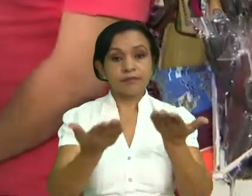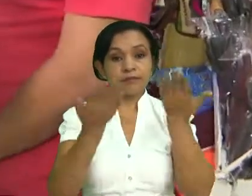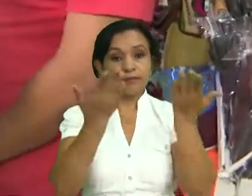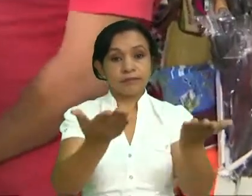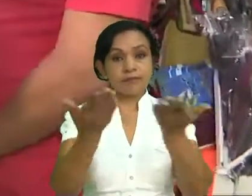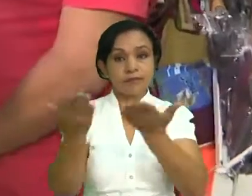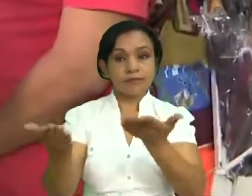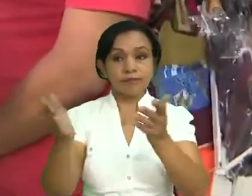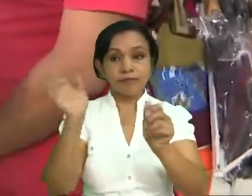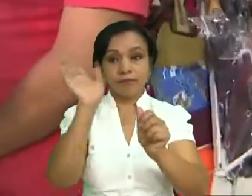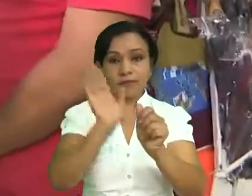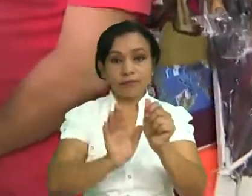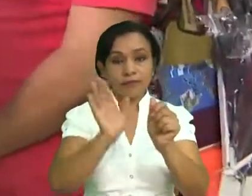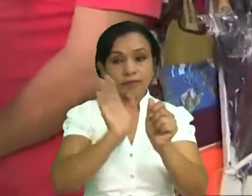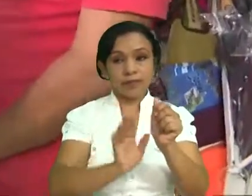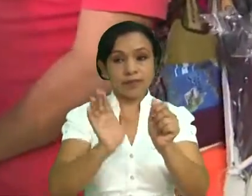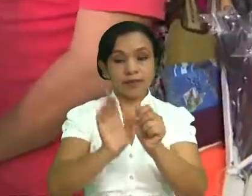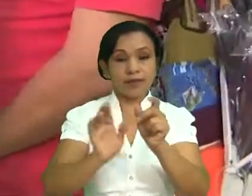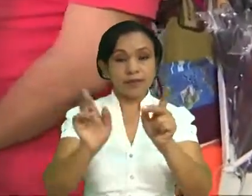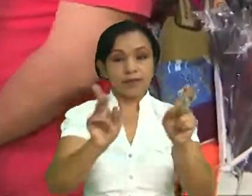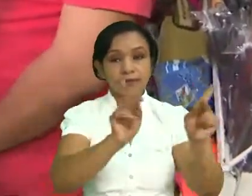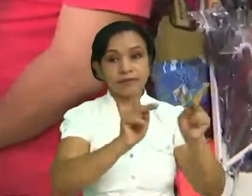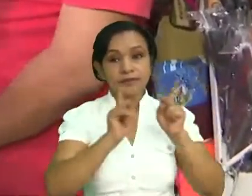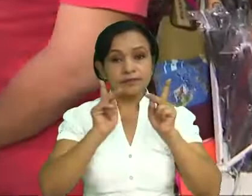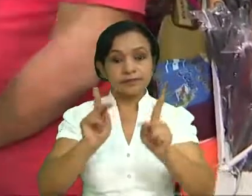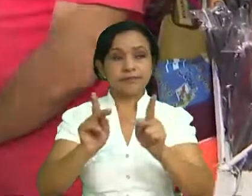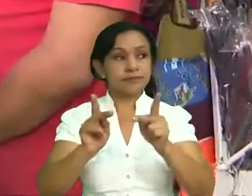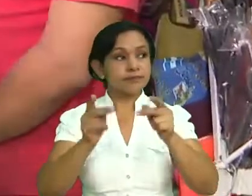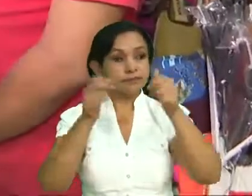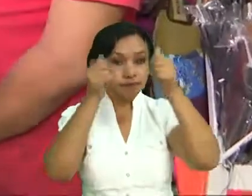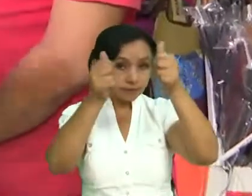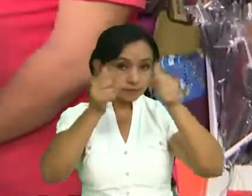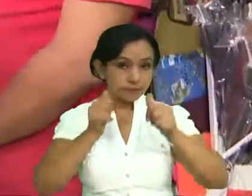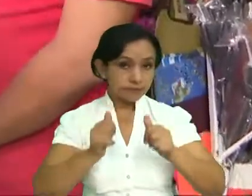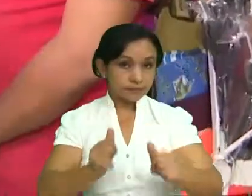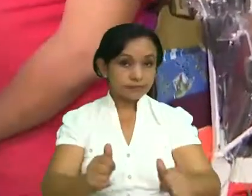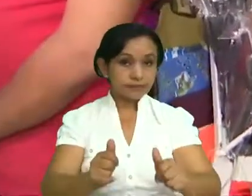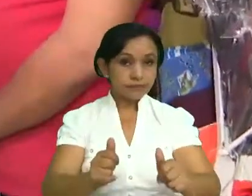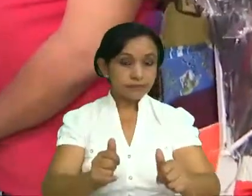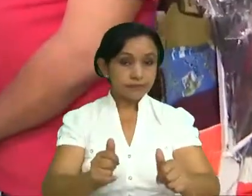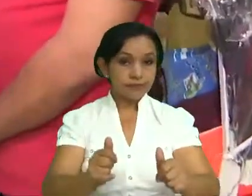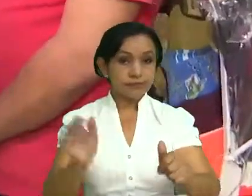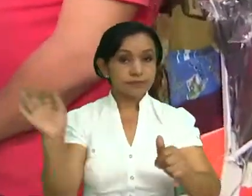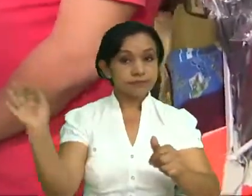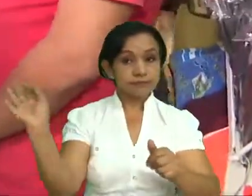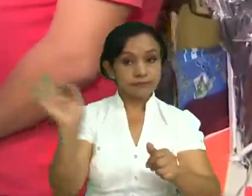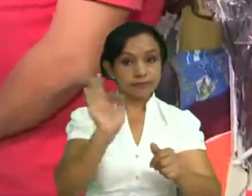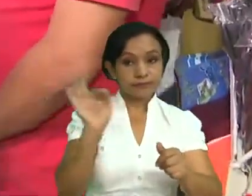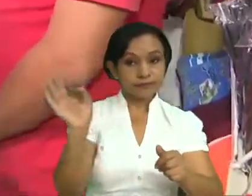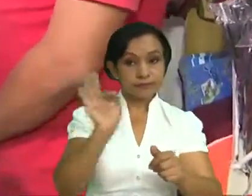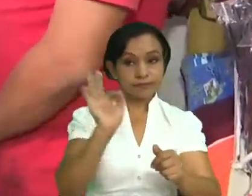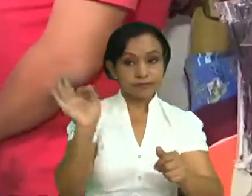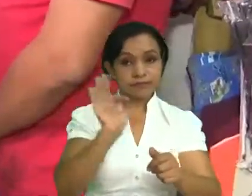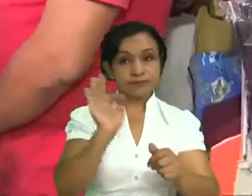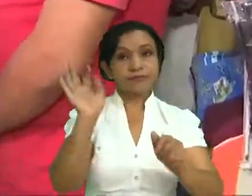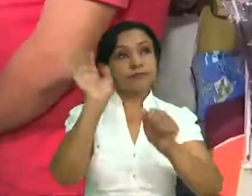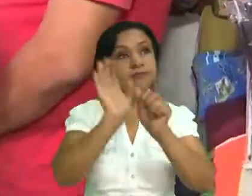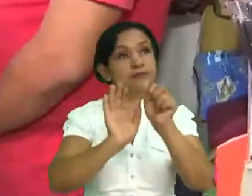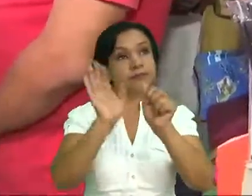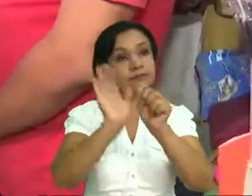uno de los tramos con indicaciones, ¿verdad?, con la metodología de cada